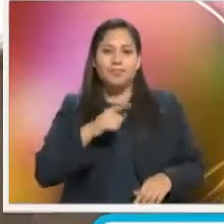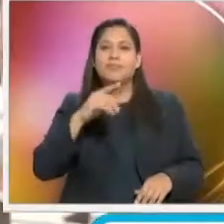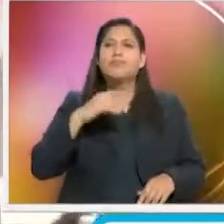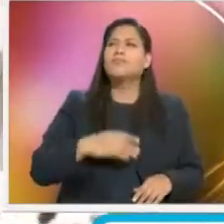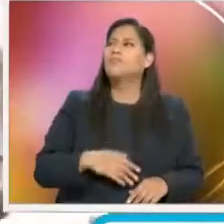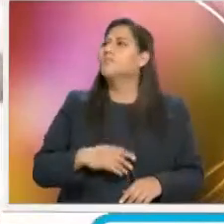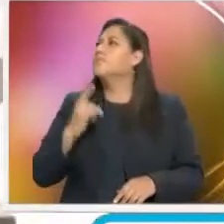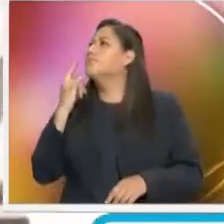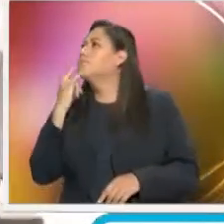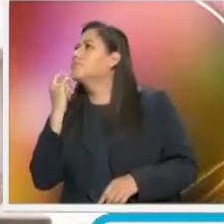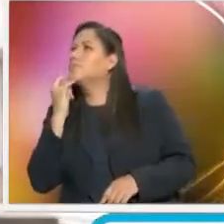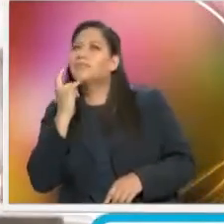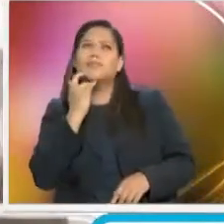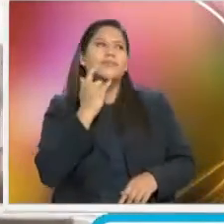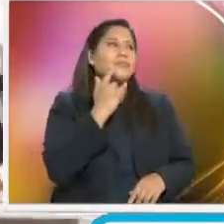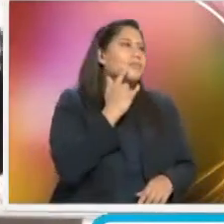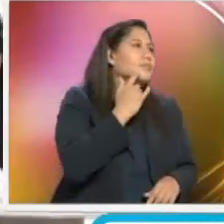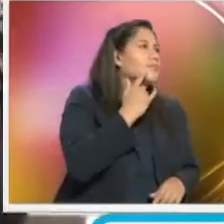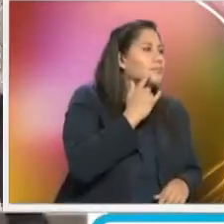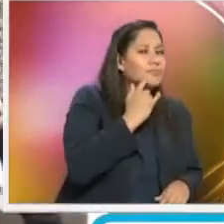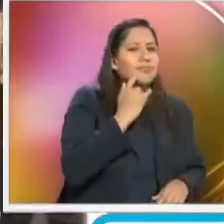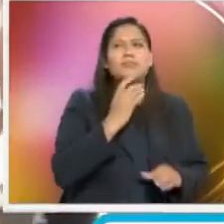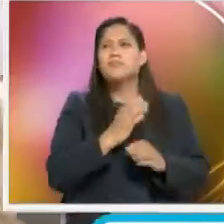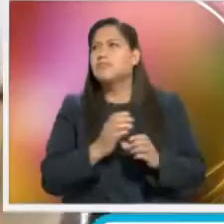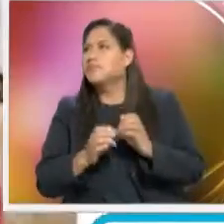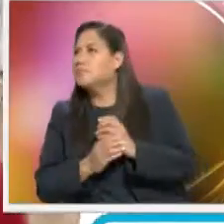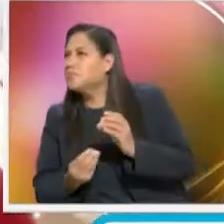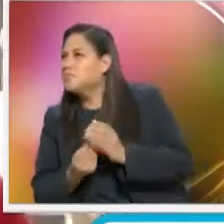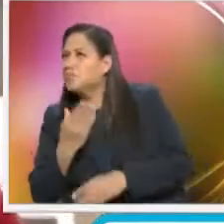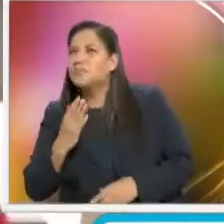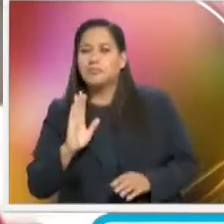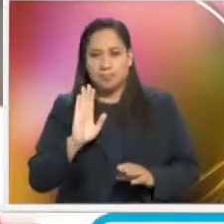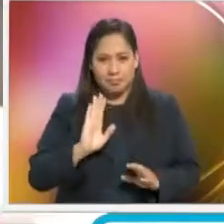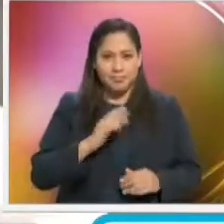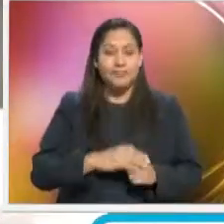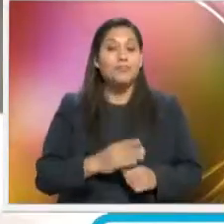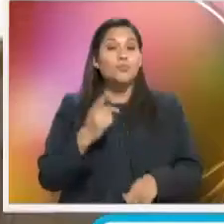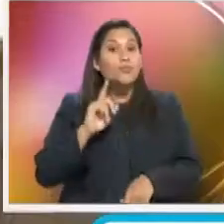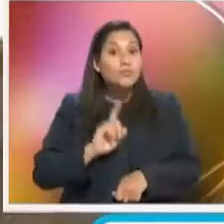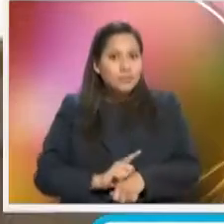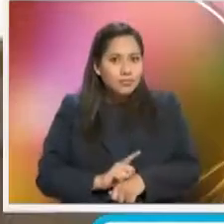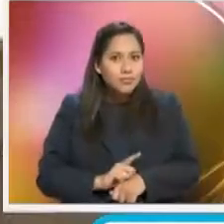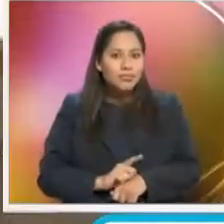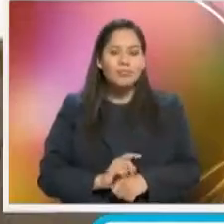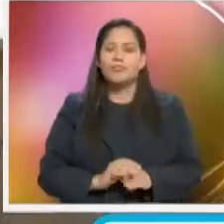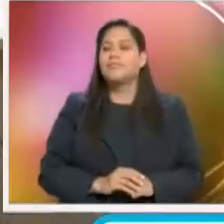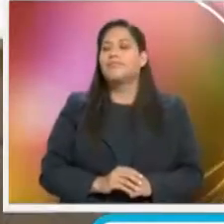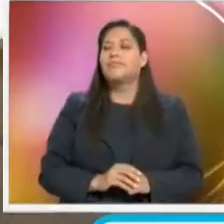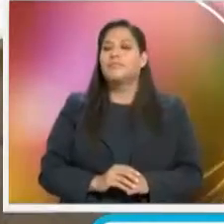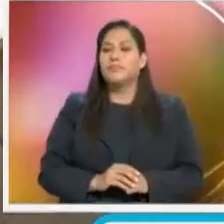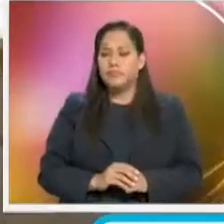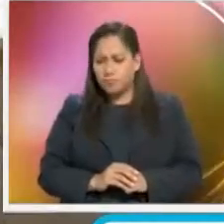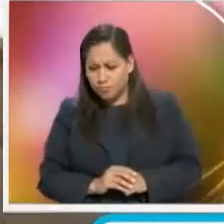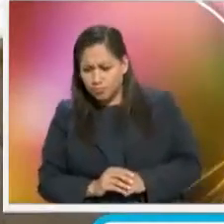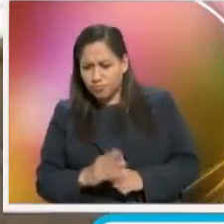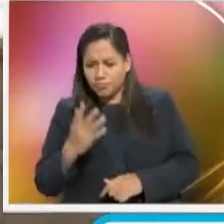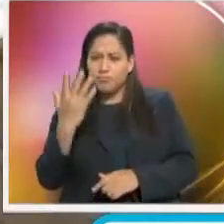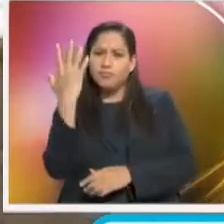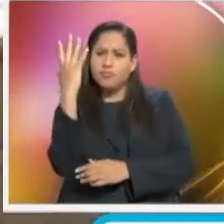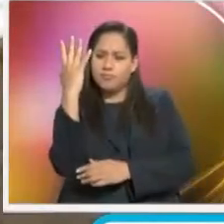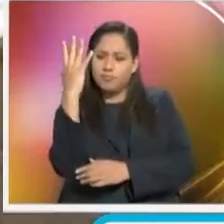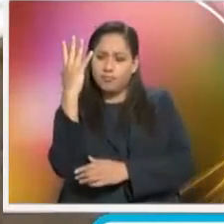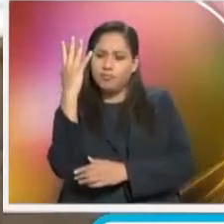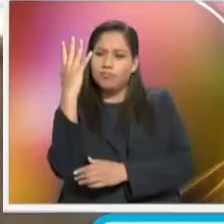explorar, descubrir cada vez cosas nuevas. Y un día, ¿sabe qué fue lo que descubrió? Ella descubrió un agüehuete, pero no